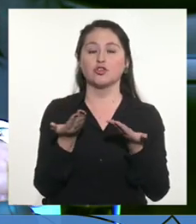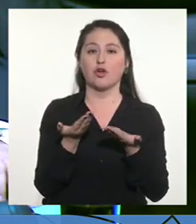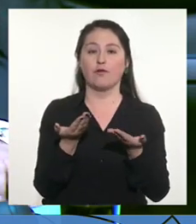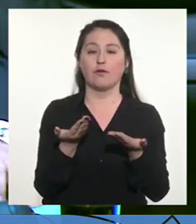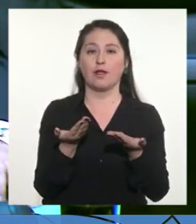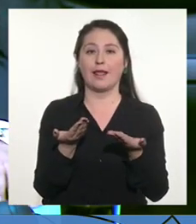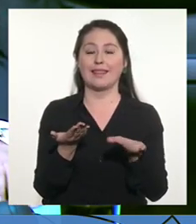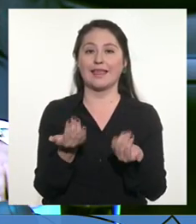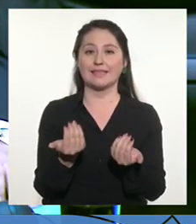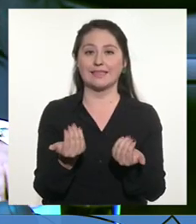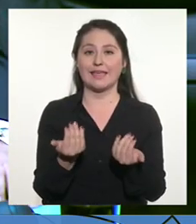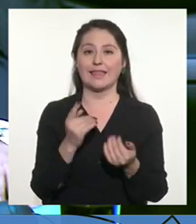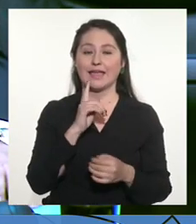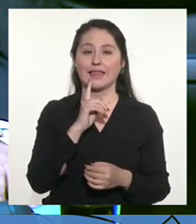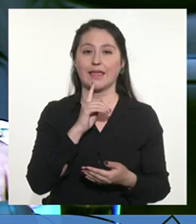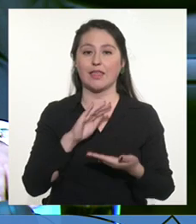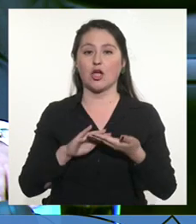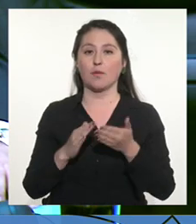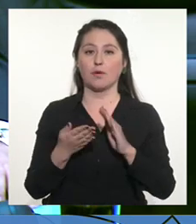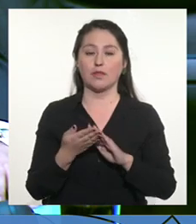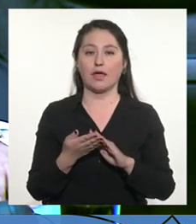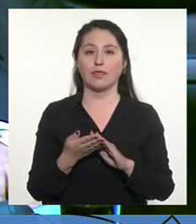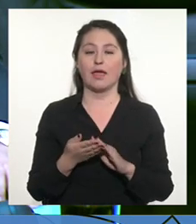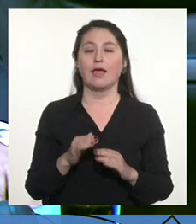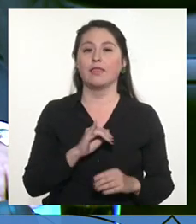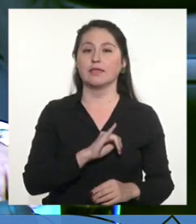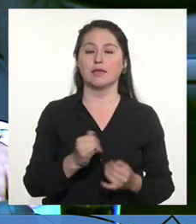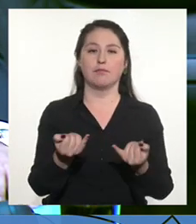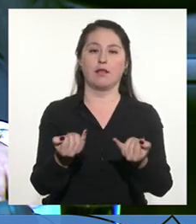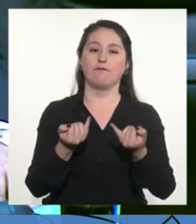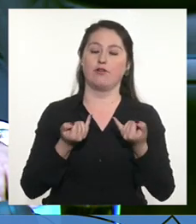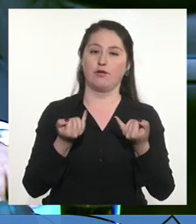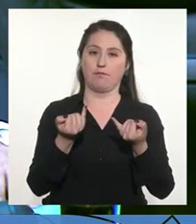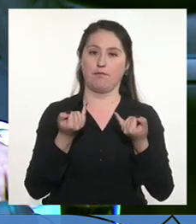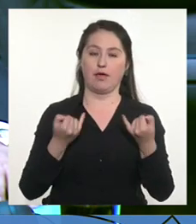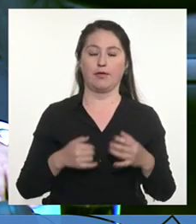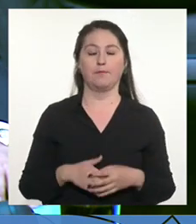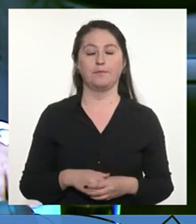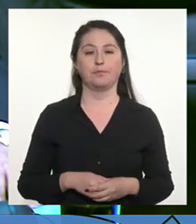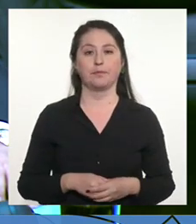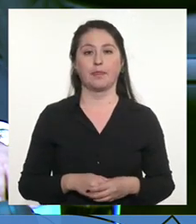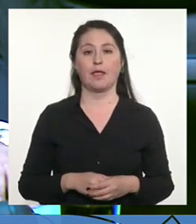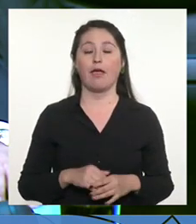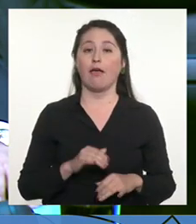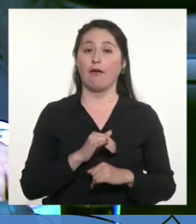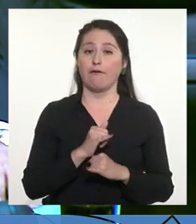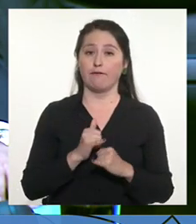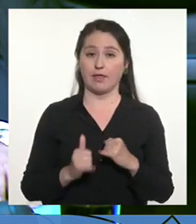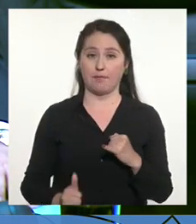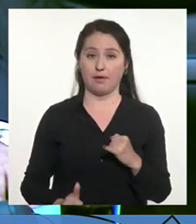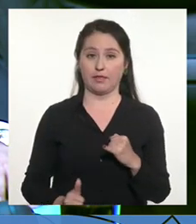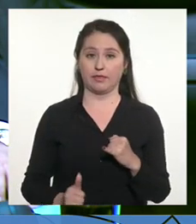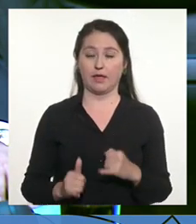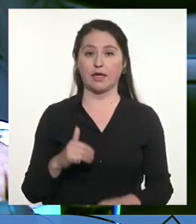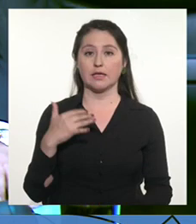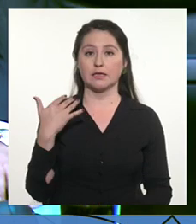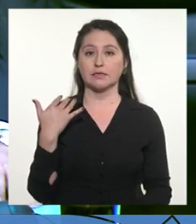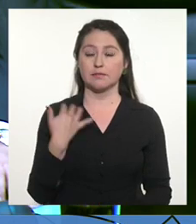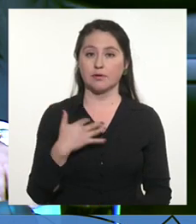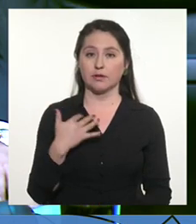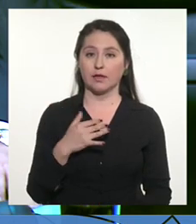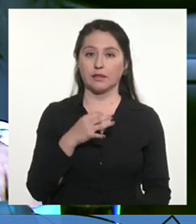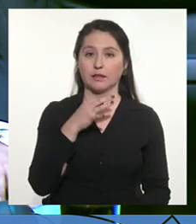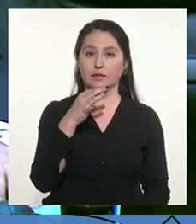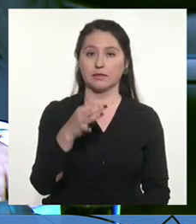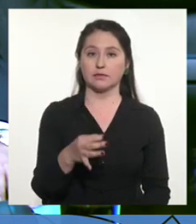que tiene la comunidad de estar permanentemente informada y finalmente es importante considerar que hay un derecho